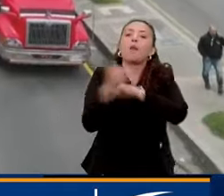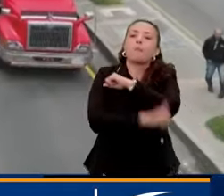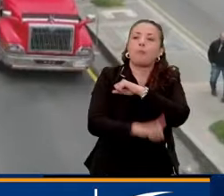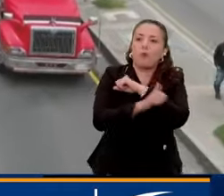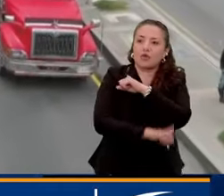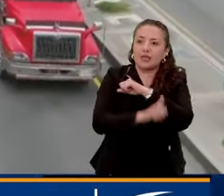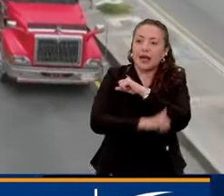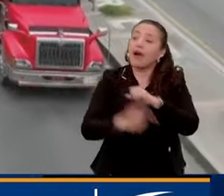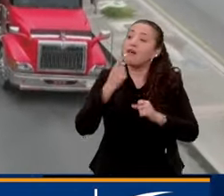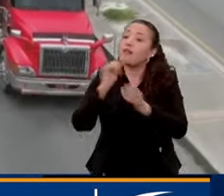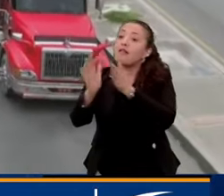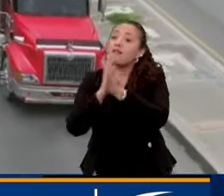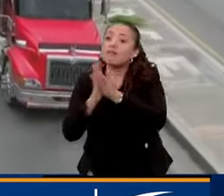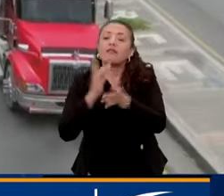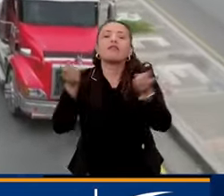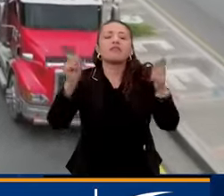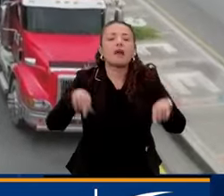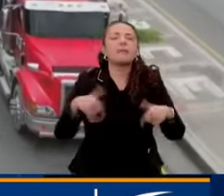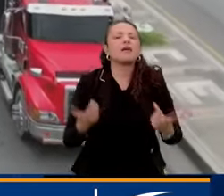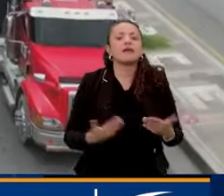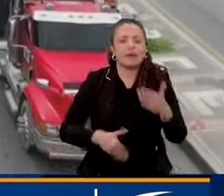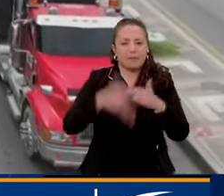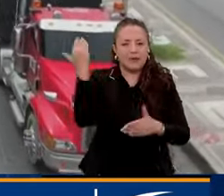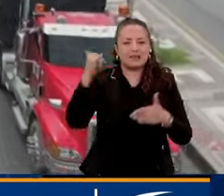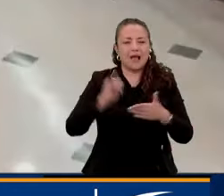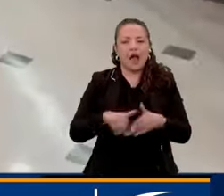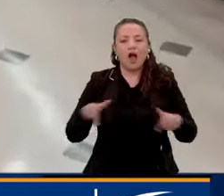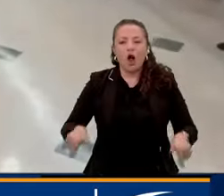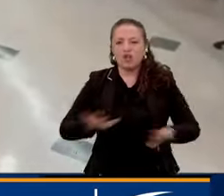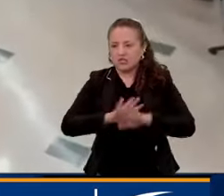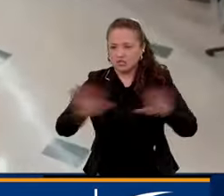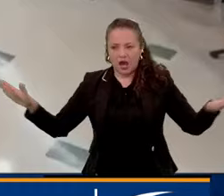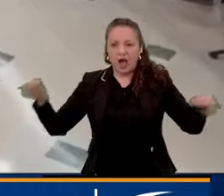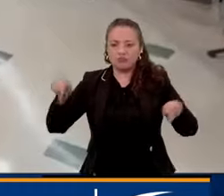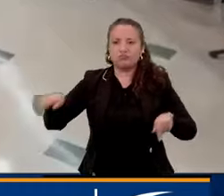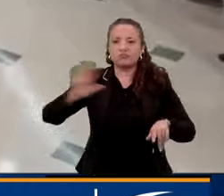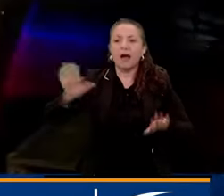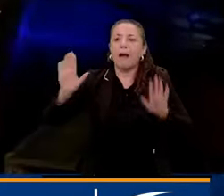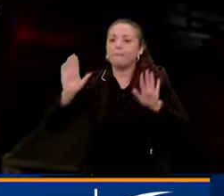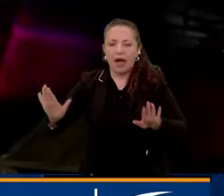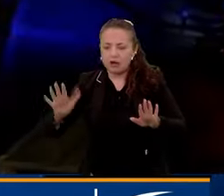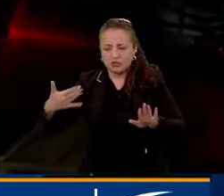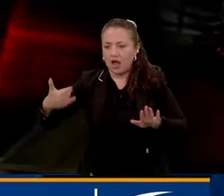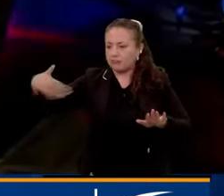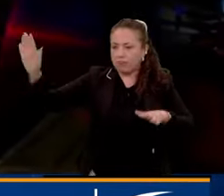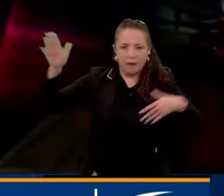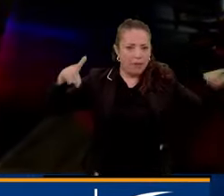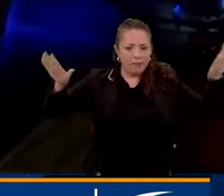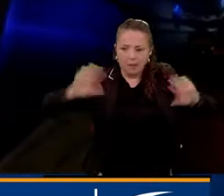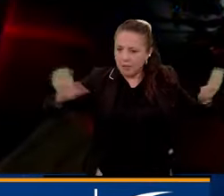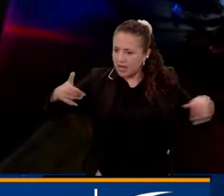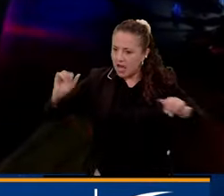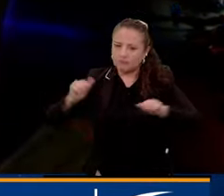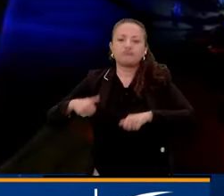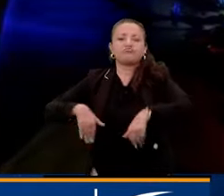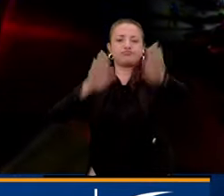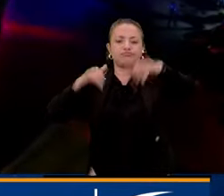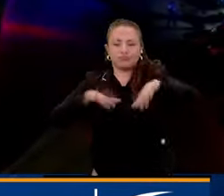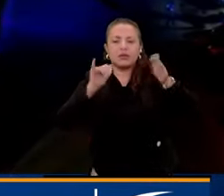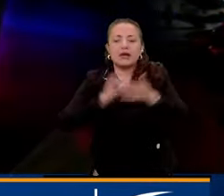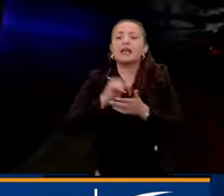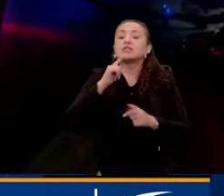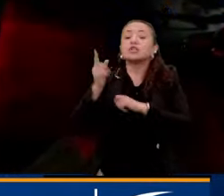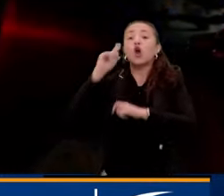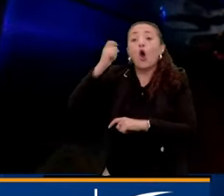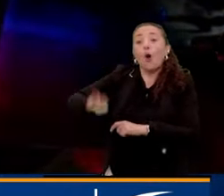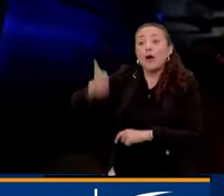nos dicen además que ya empieza el levantamiento de este paro en el departamento y por eso el gobernador de boyacá menciona lo importante